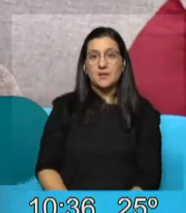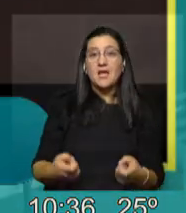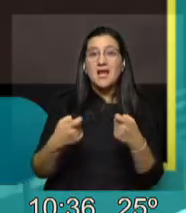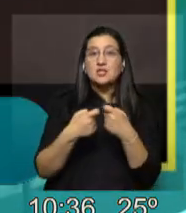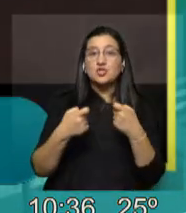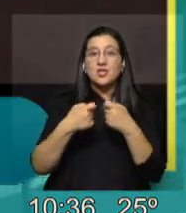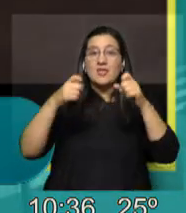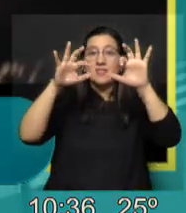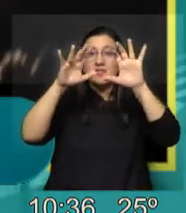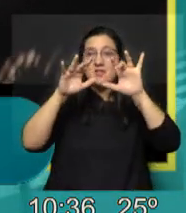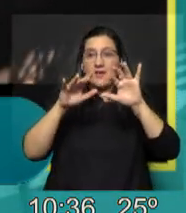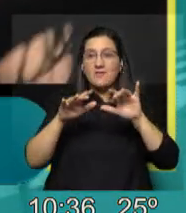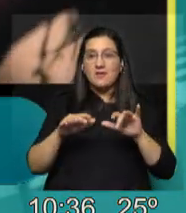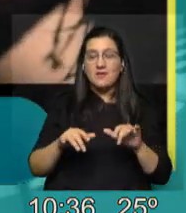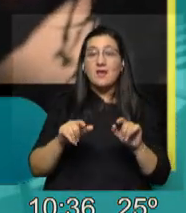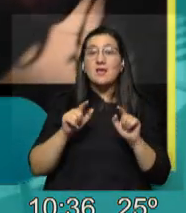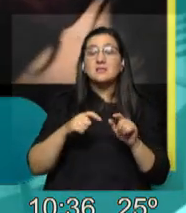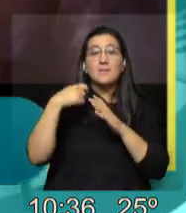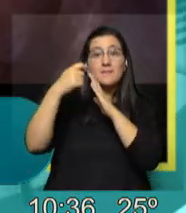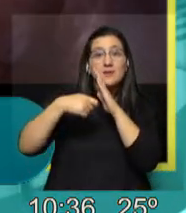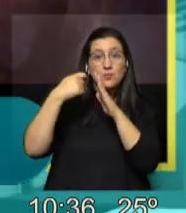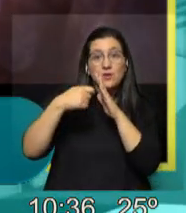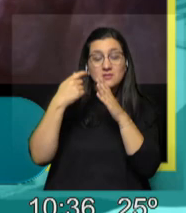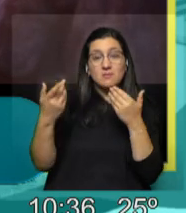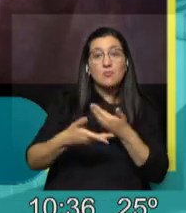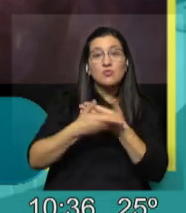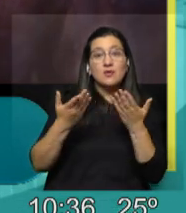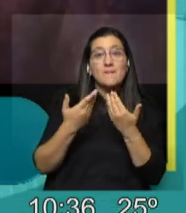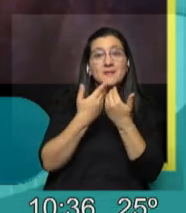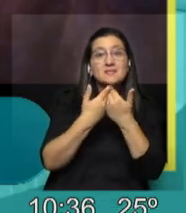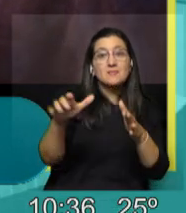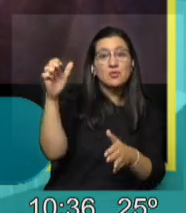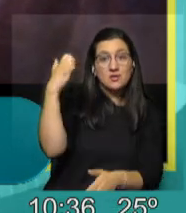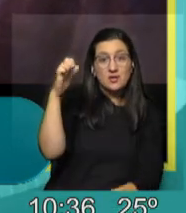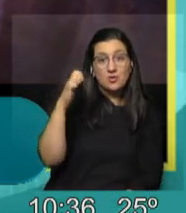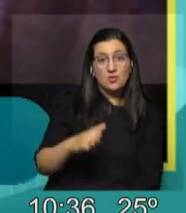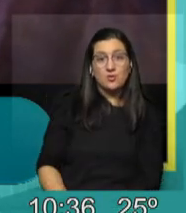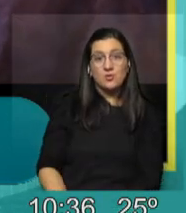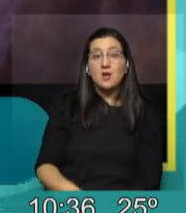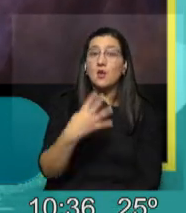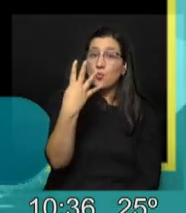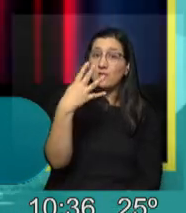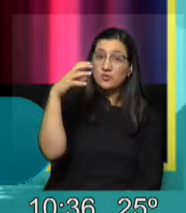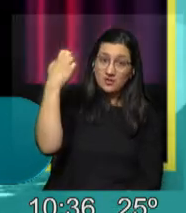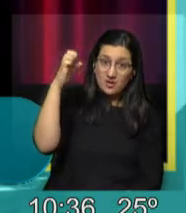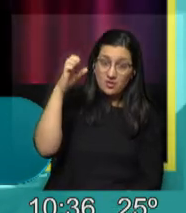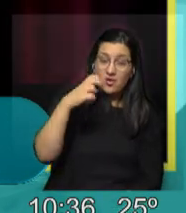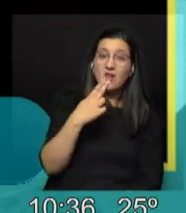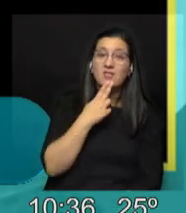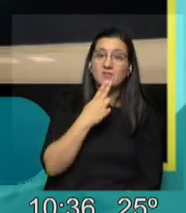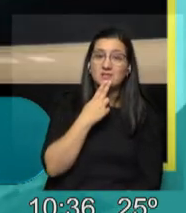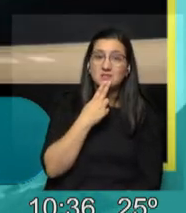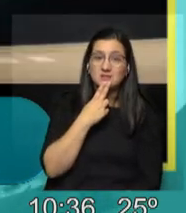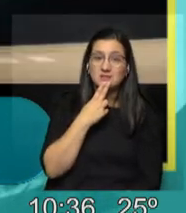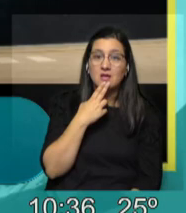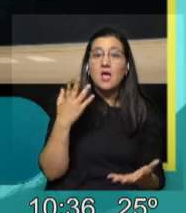Nieve. Esta película se va a ver en los primeros días de enero. De cuatro, ahí va, en Netflix. Por